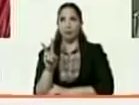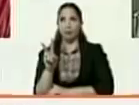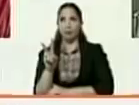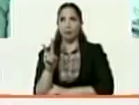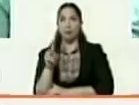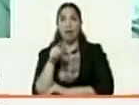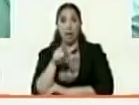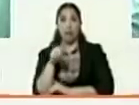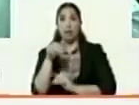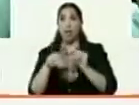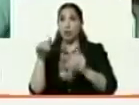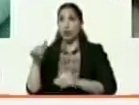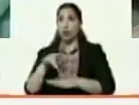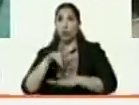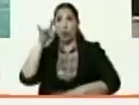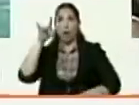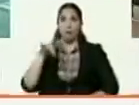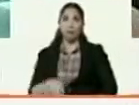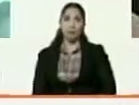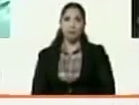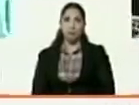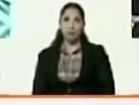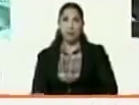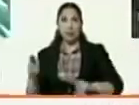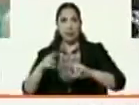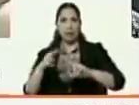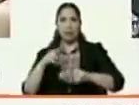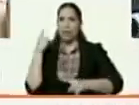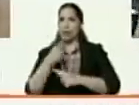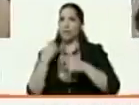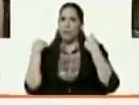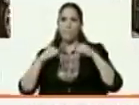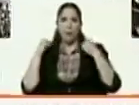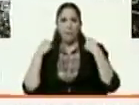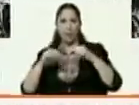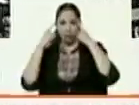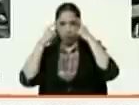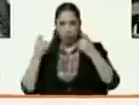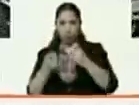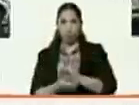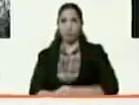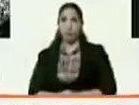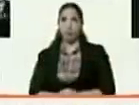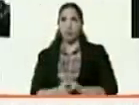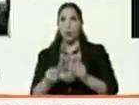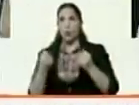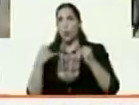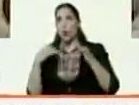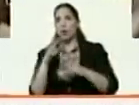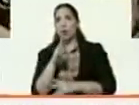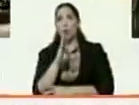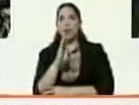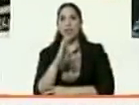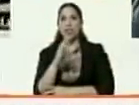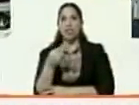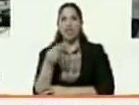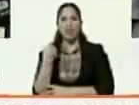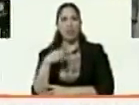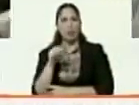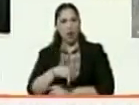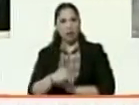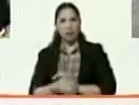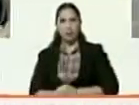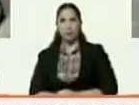Esa es la elección que nos toca. Táchira debe prepararse. ¿Cuántas UVC tenemos aquí?